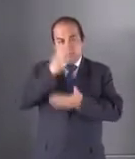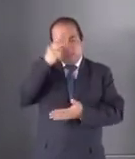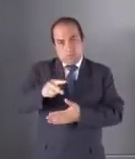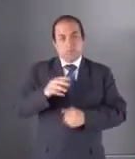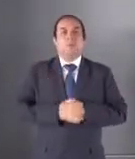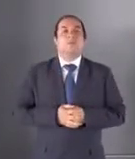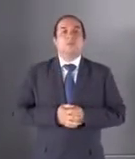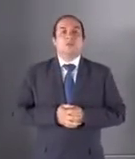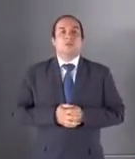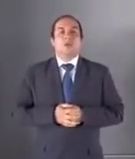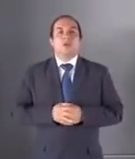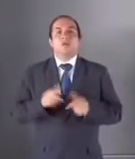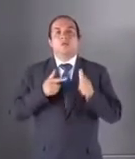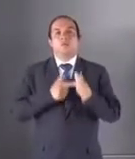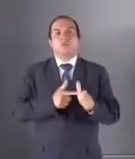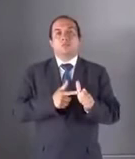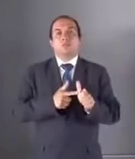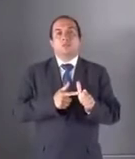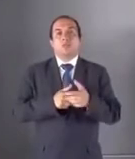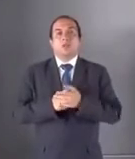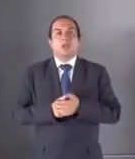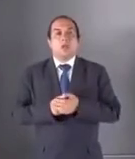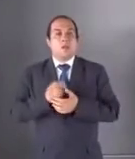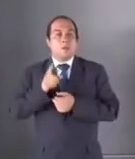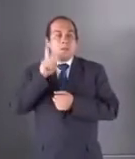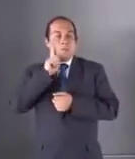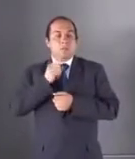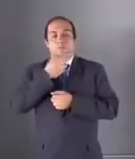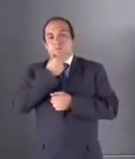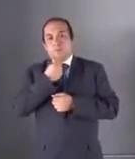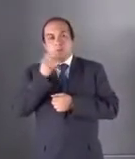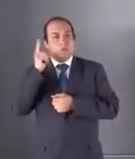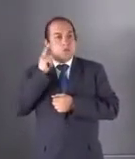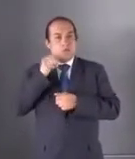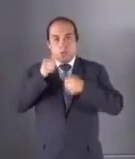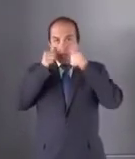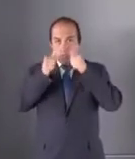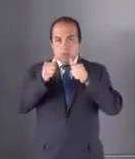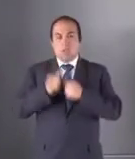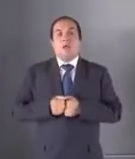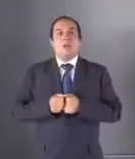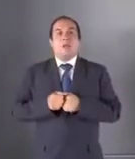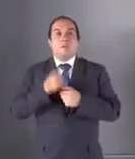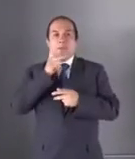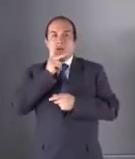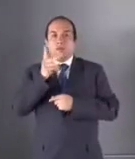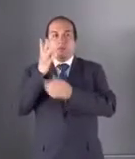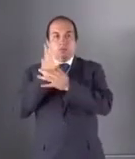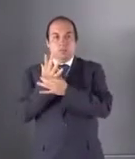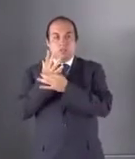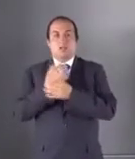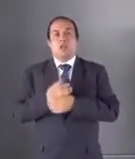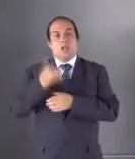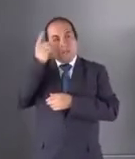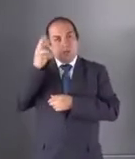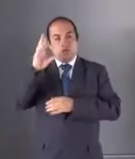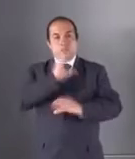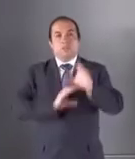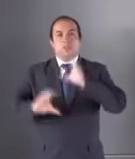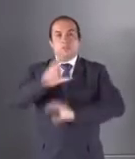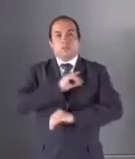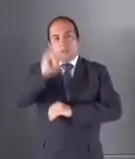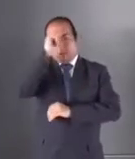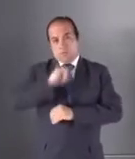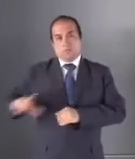A continuación, señoras y señores, escuchemos con atención el mensaje que nos dirige la doctora Claudia Sheinbaum Pardo, jefa